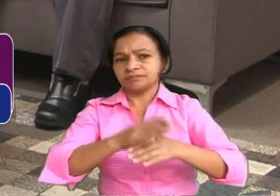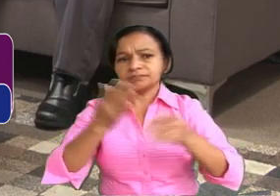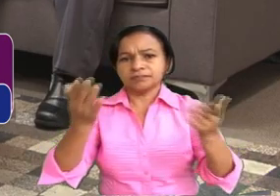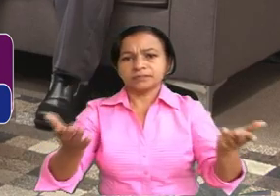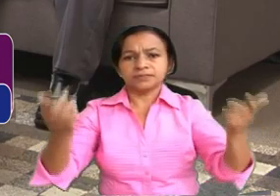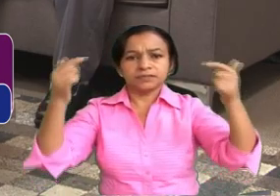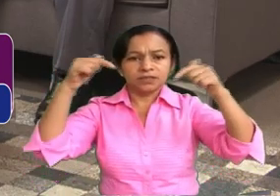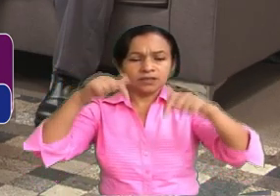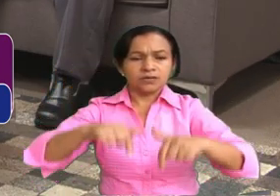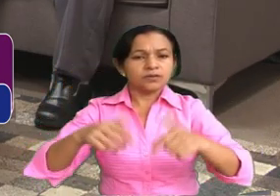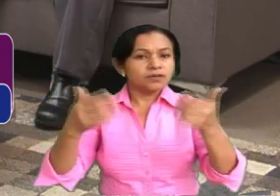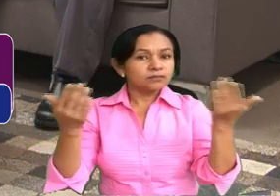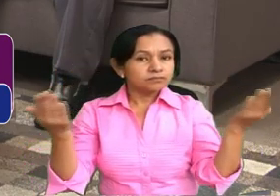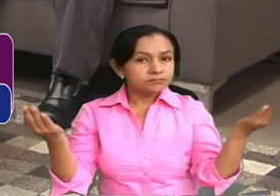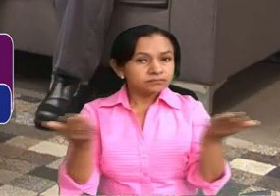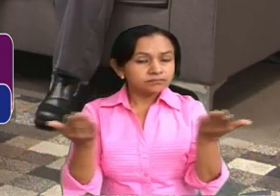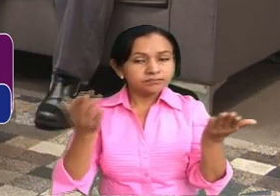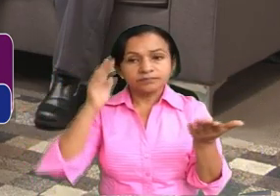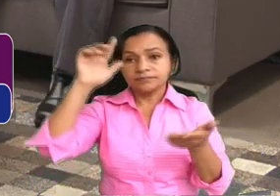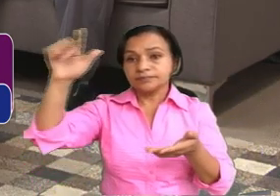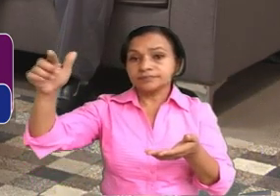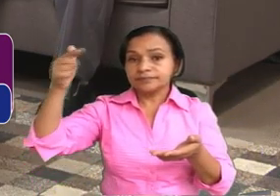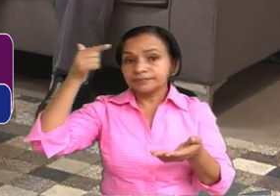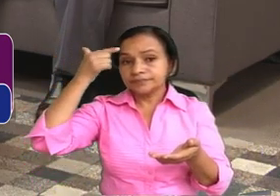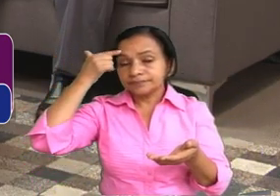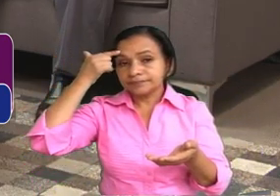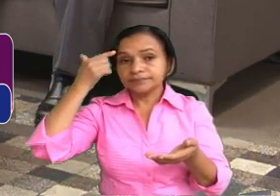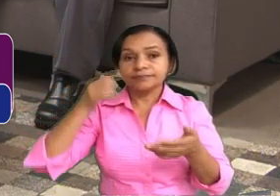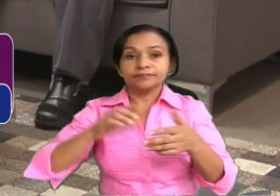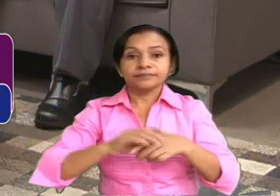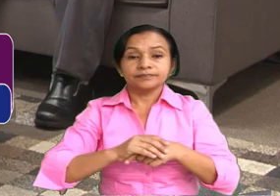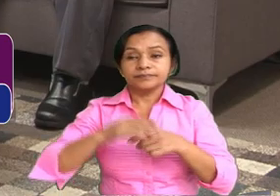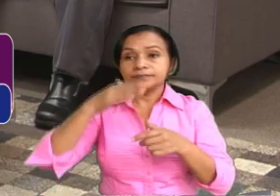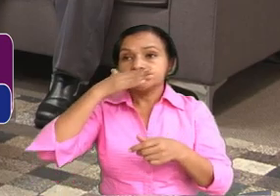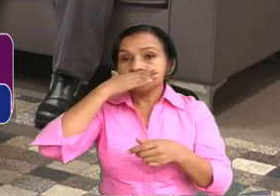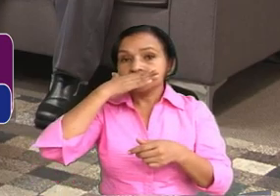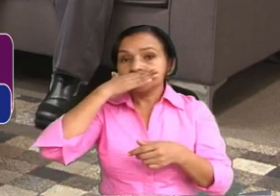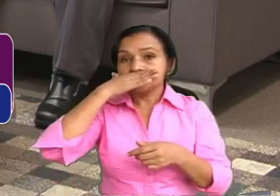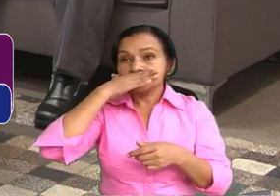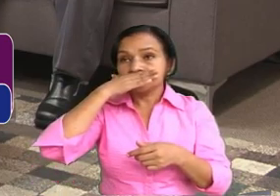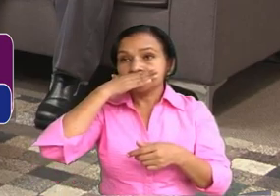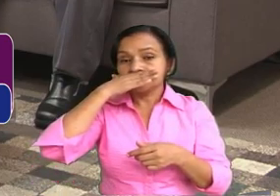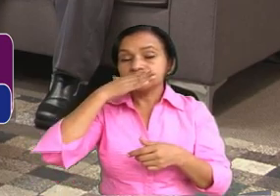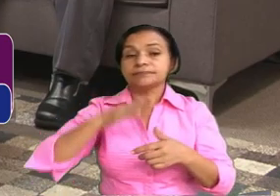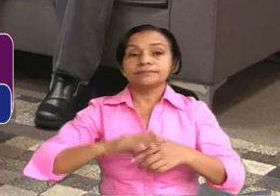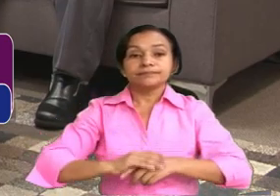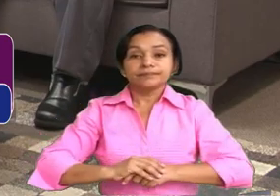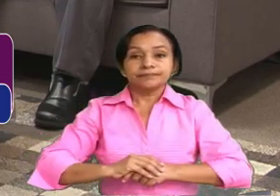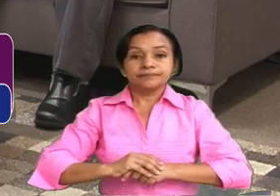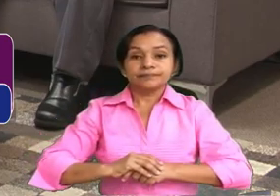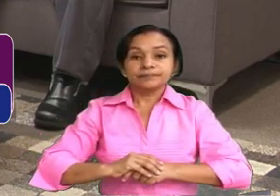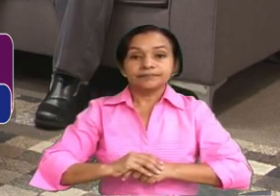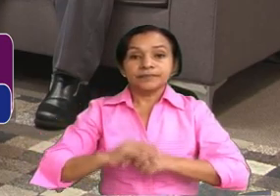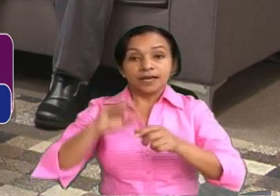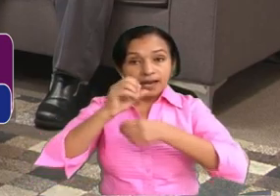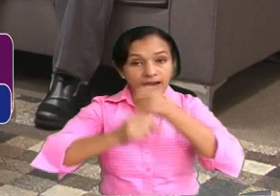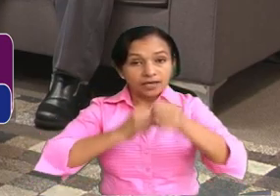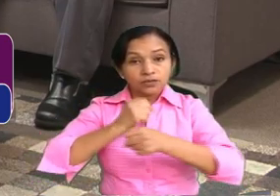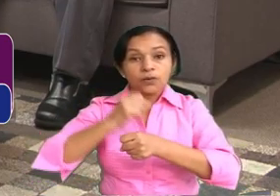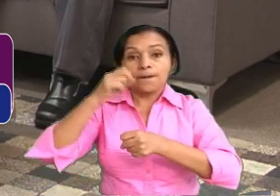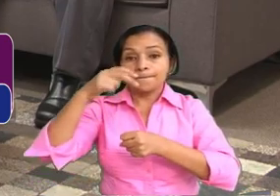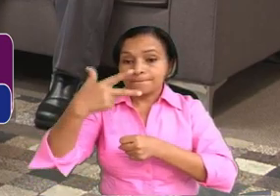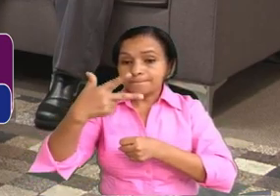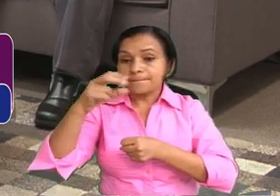con el gobierno del Frente Sandinista, es que desde los 80 se